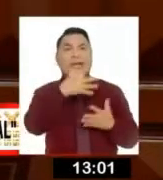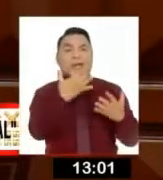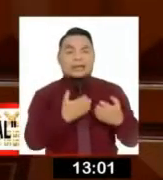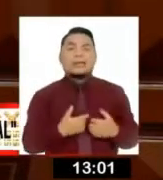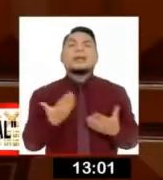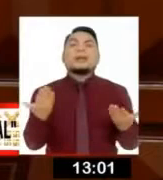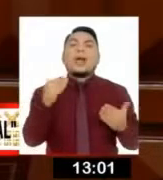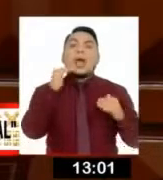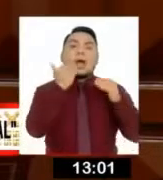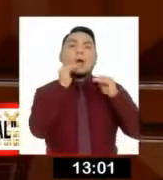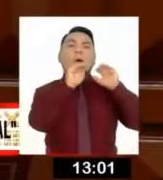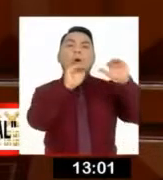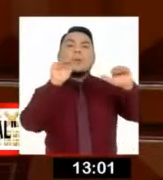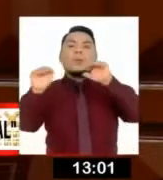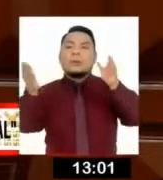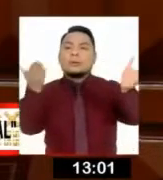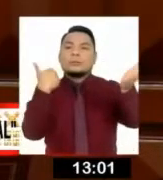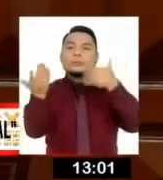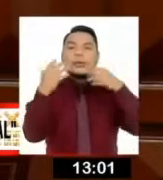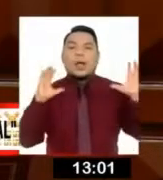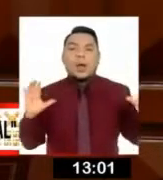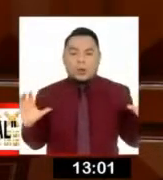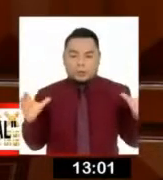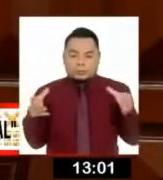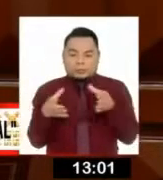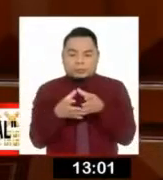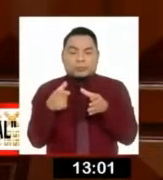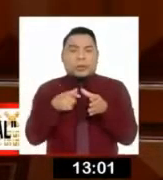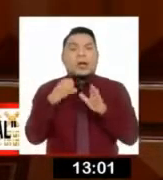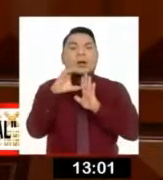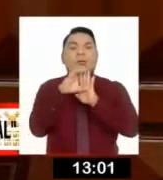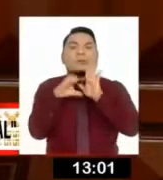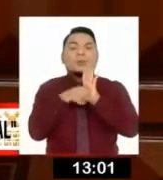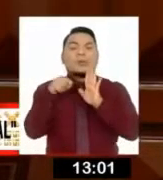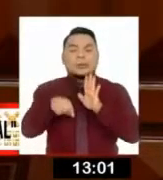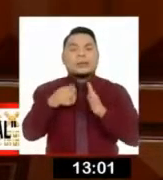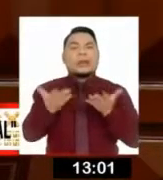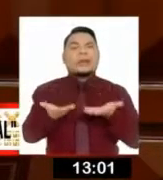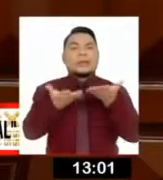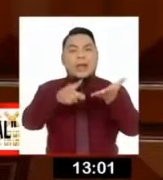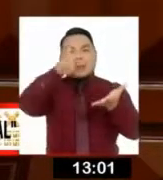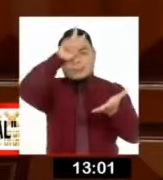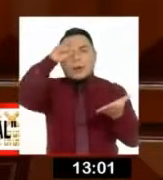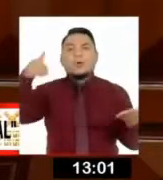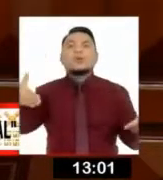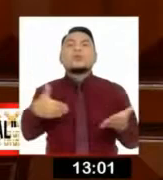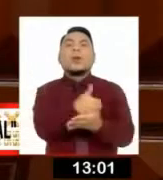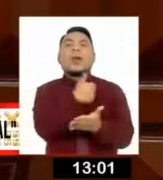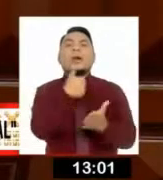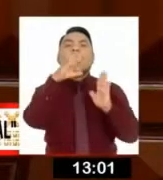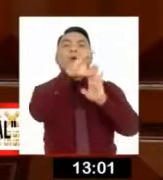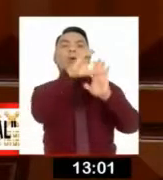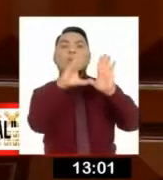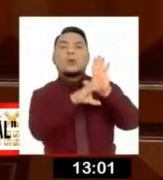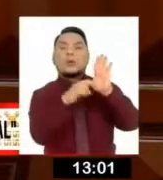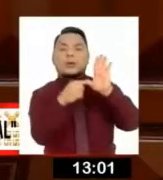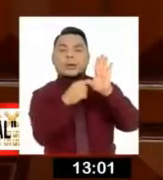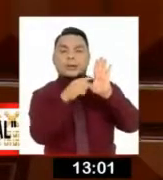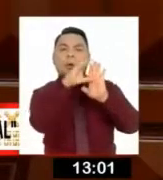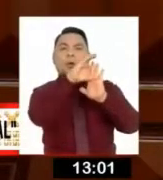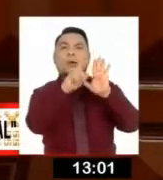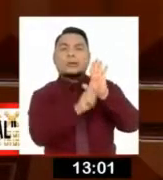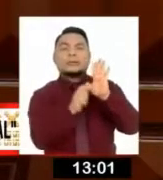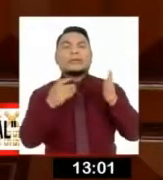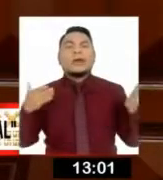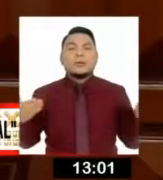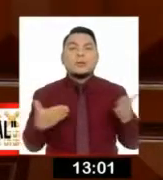la convocatoria a una asamblea constituyente que dote a nuestra patria de una nueva Carta Magna que permita cambiar el rostro